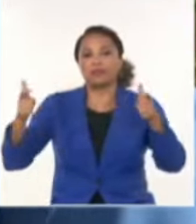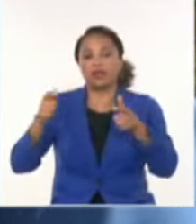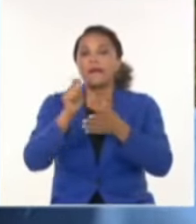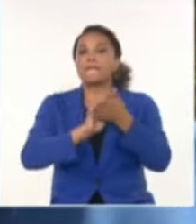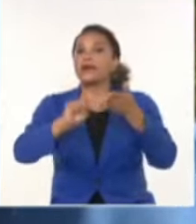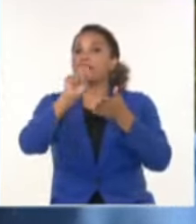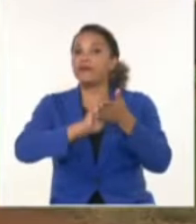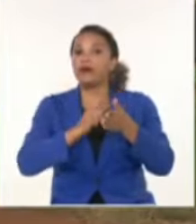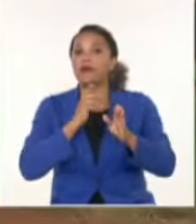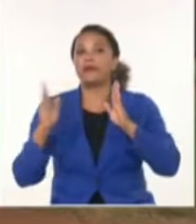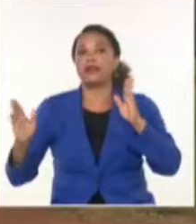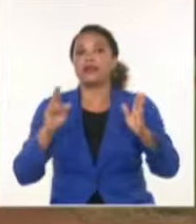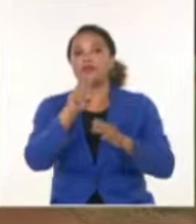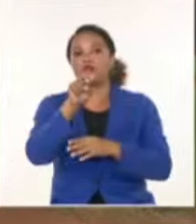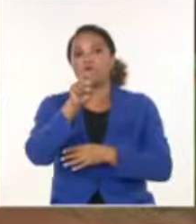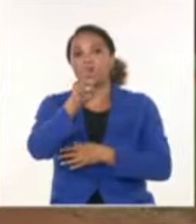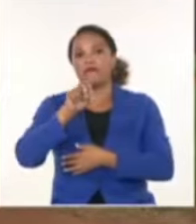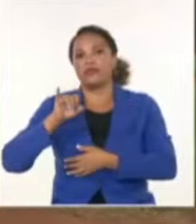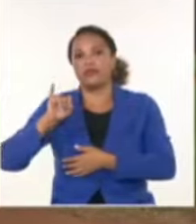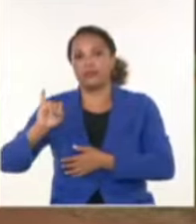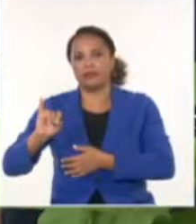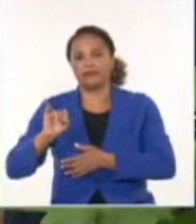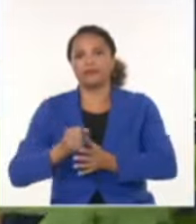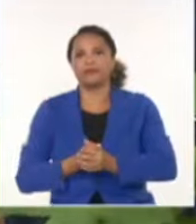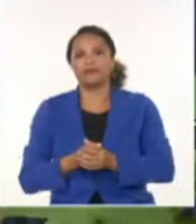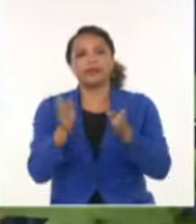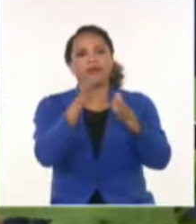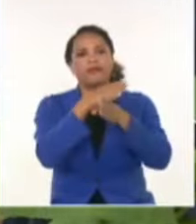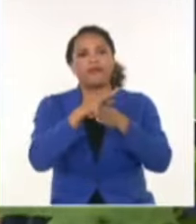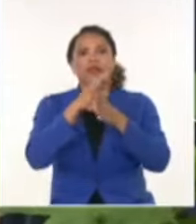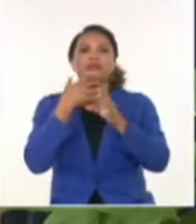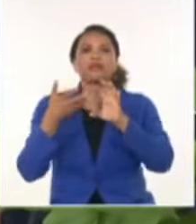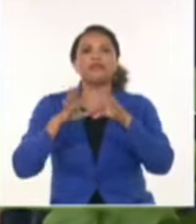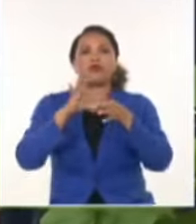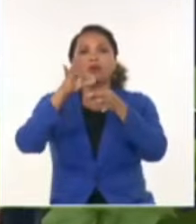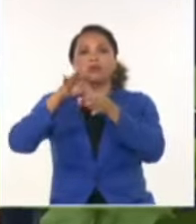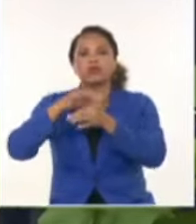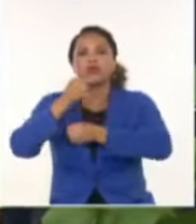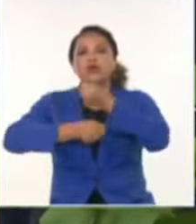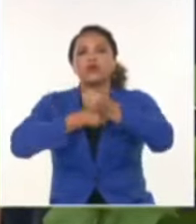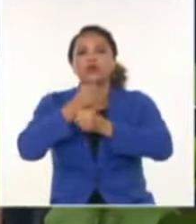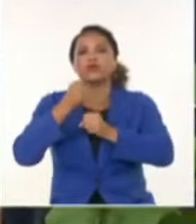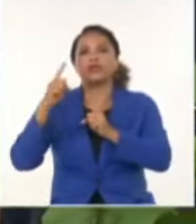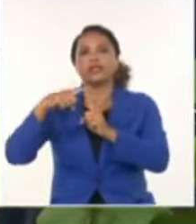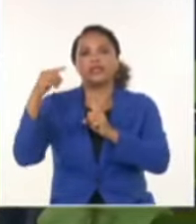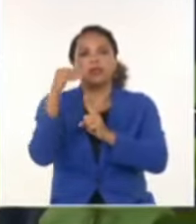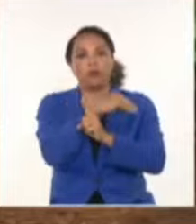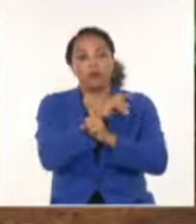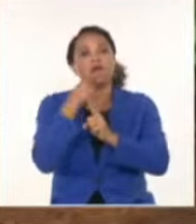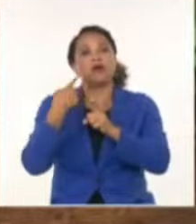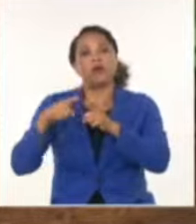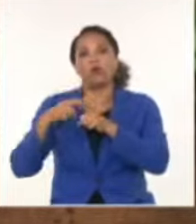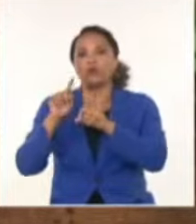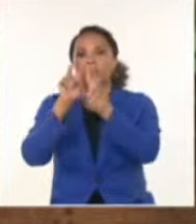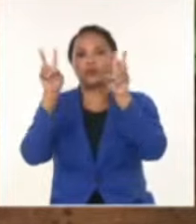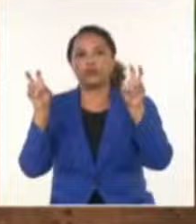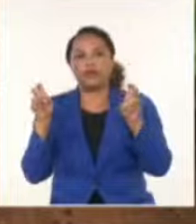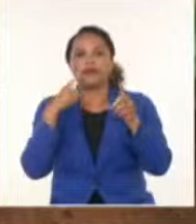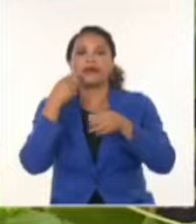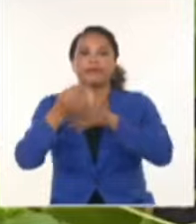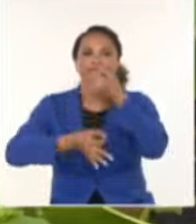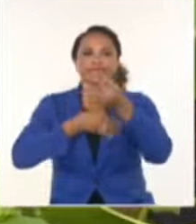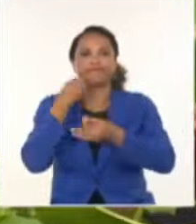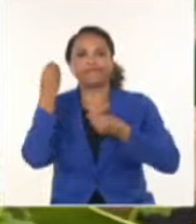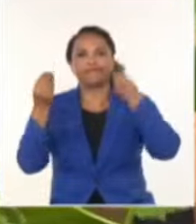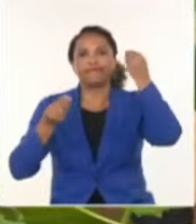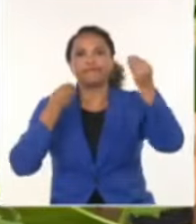para el 2026 la diversificación con el uso de los adelantos científicos fue otro los temas abordados en el análisis de la